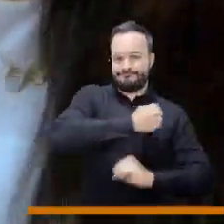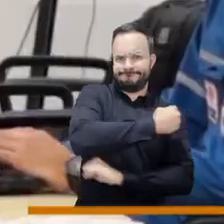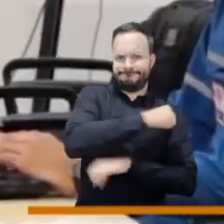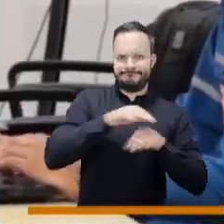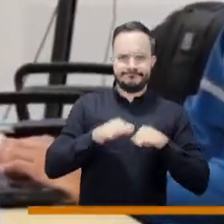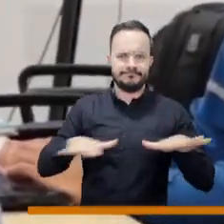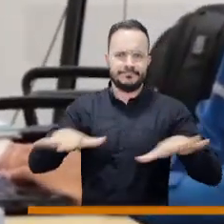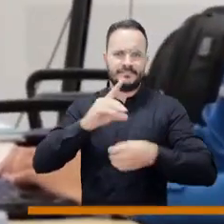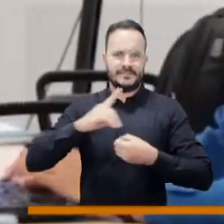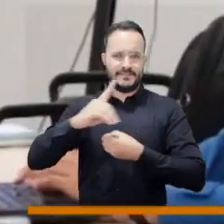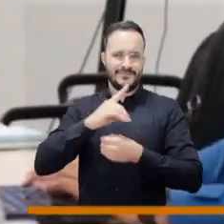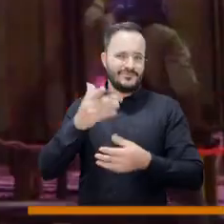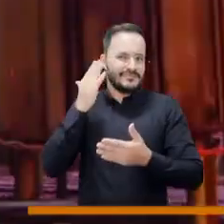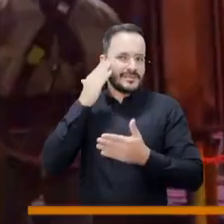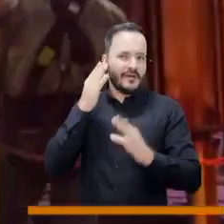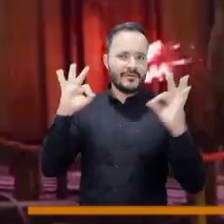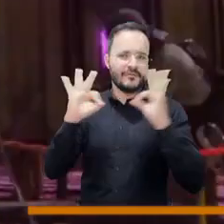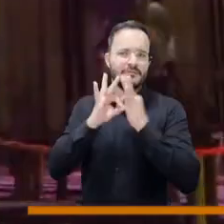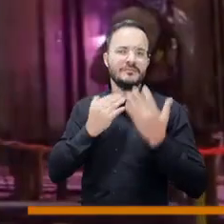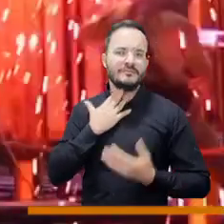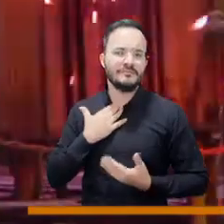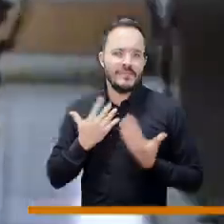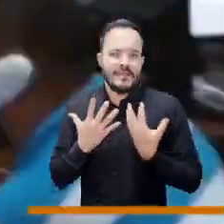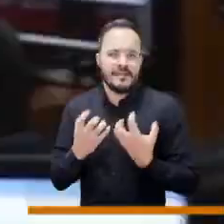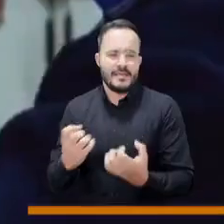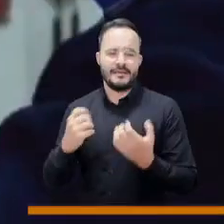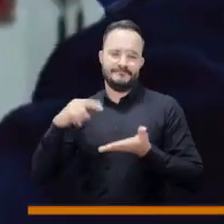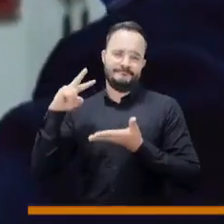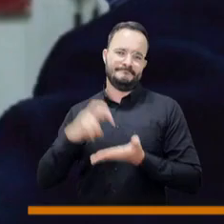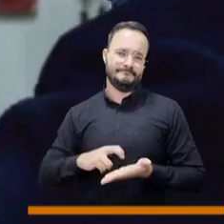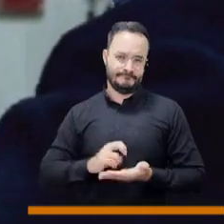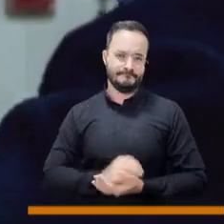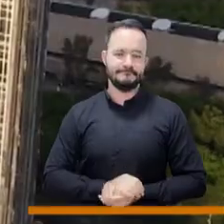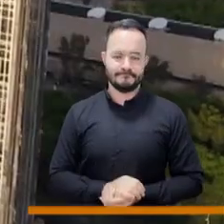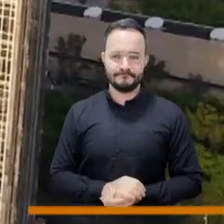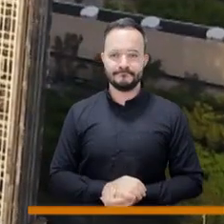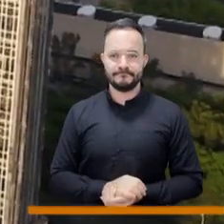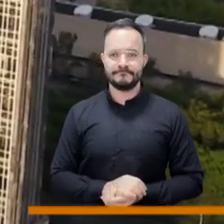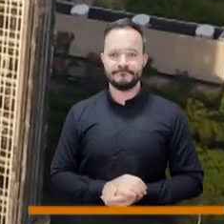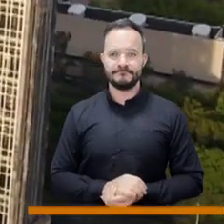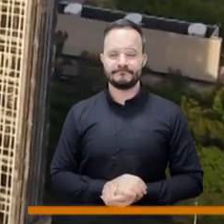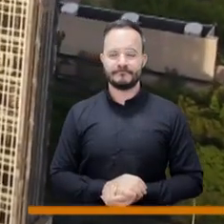vertebral del distrito del ramo que quiere ser nuestra ciudad.